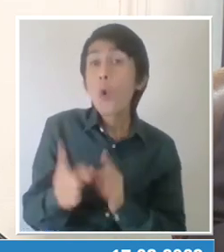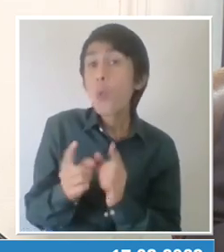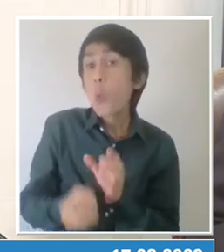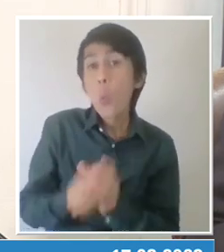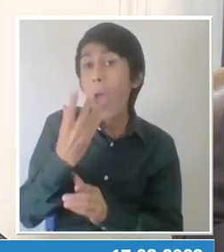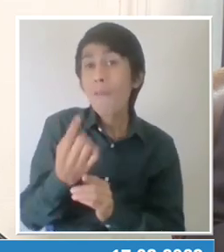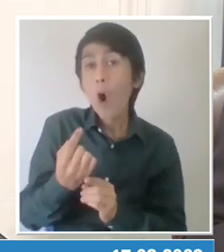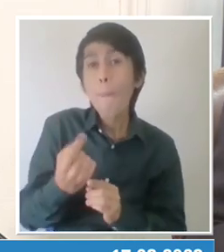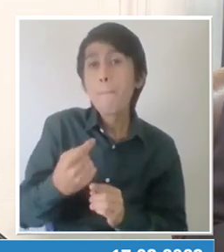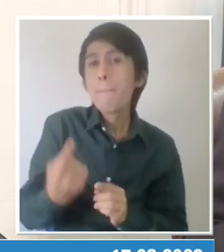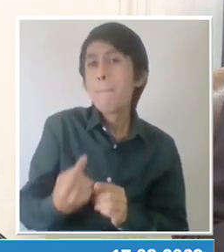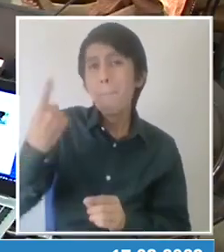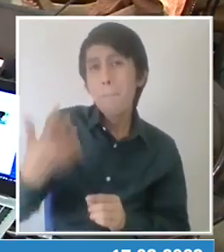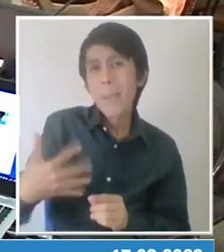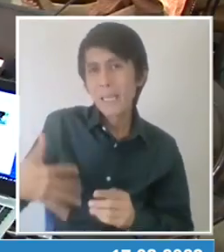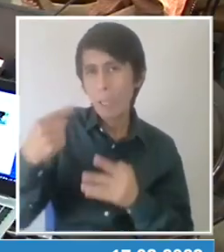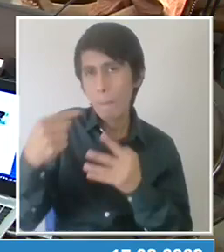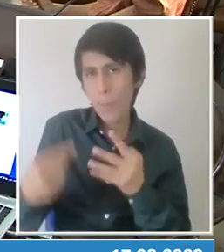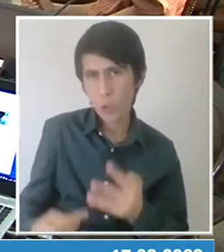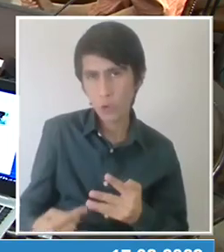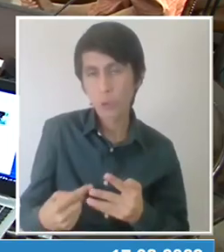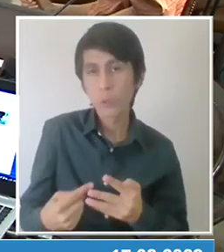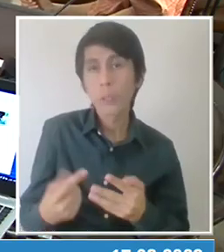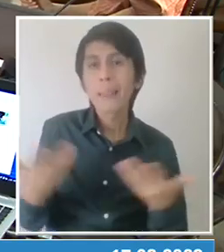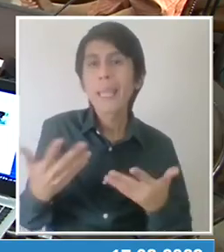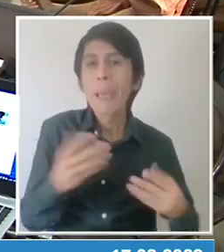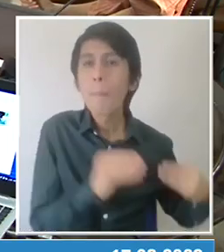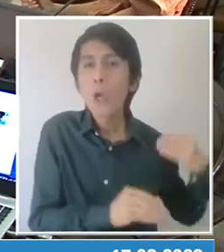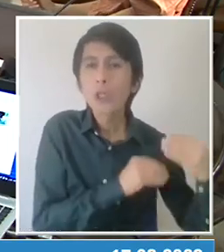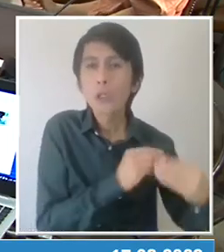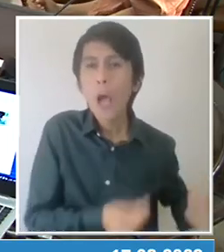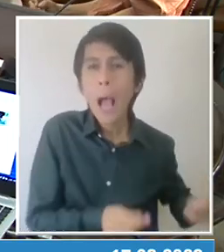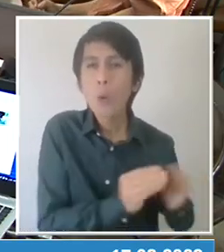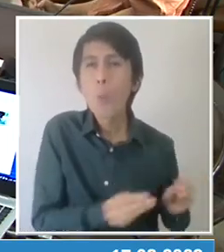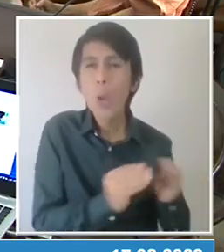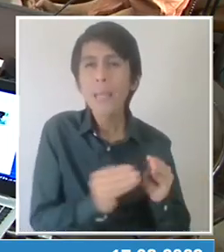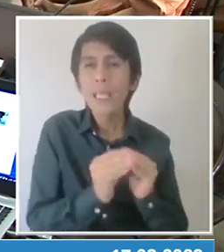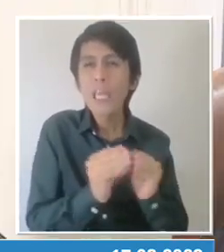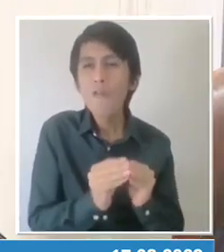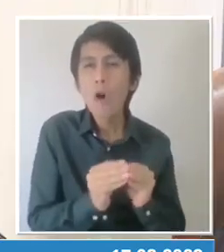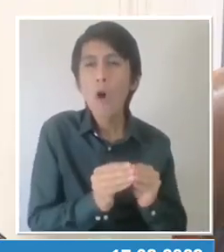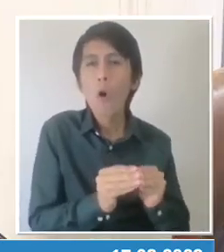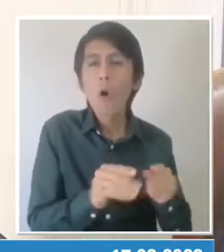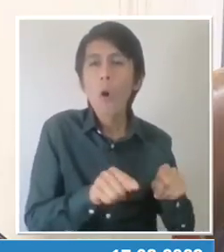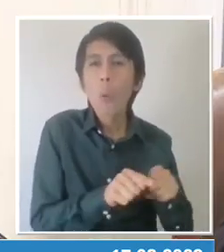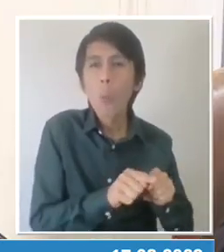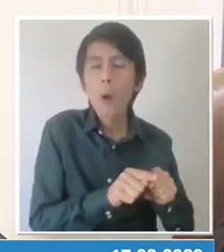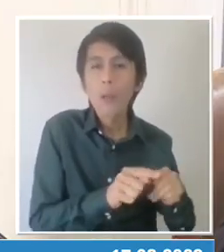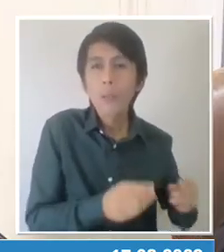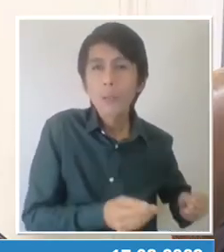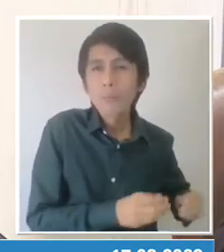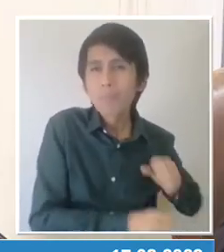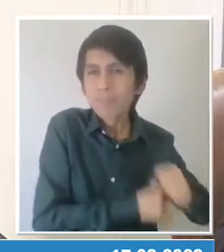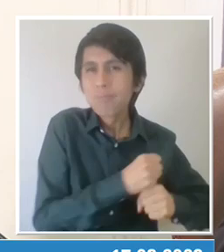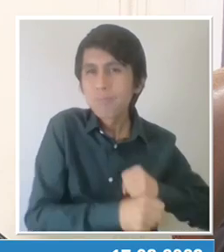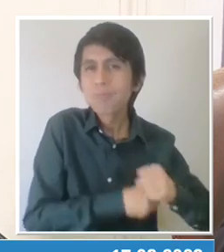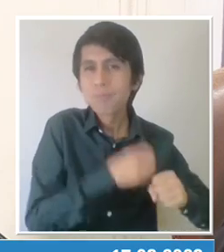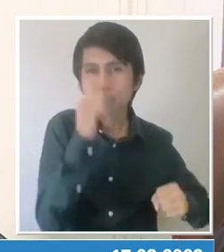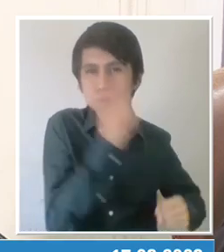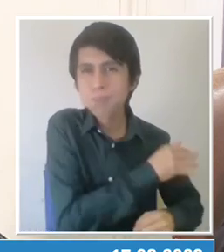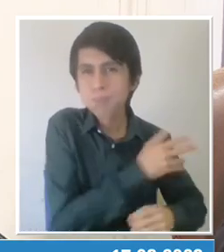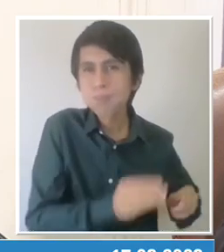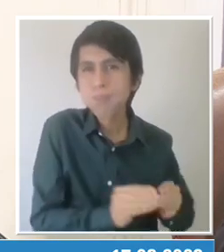proceso acumulativo de desarrollo, de desenvolvimiento, que es la demostración más palmaria de